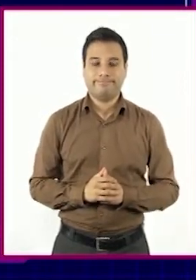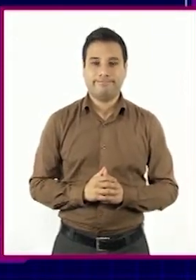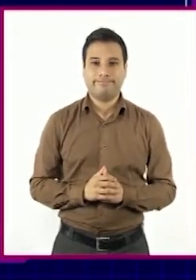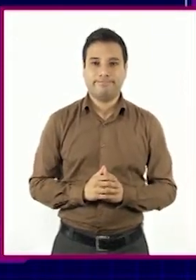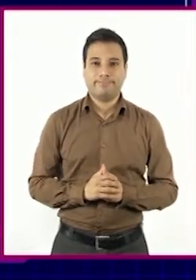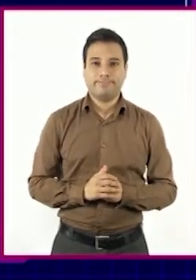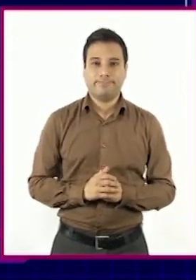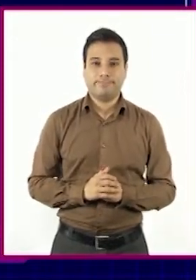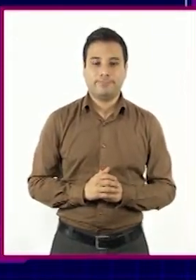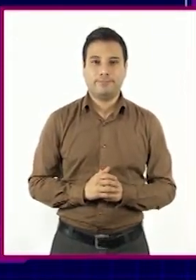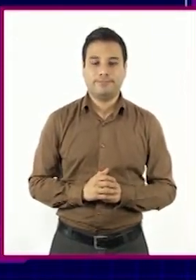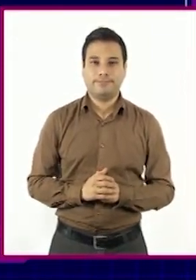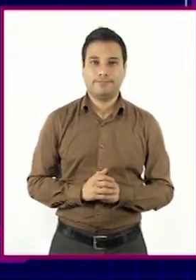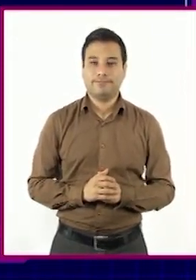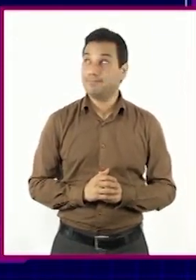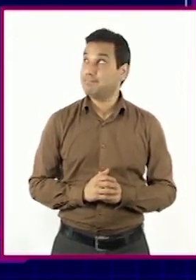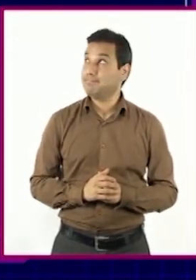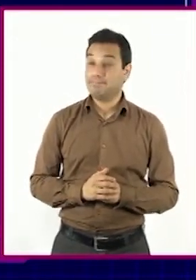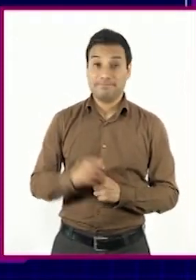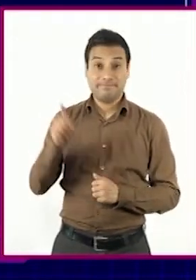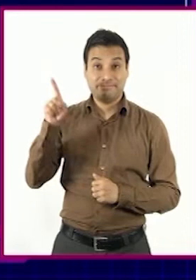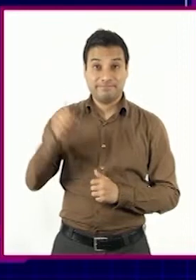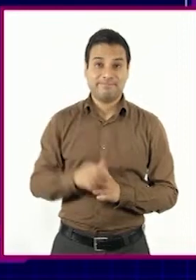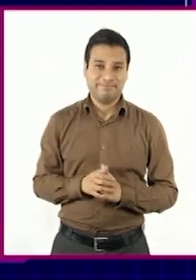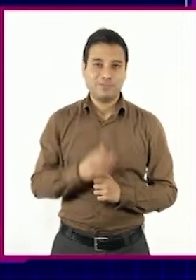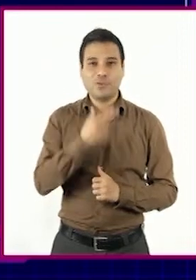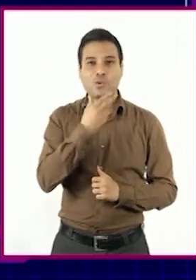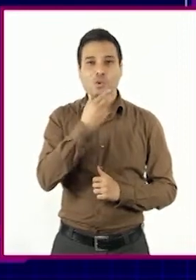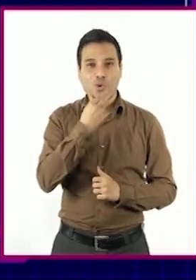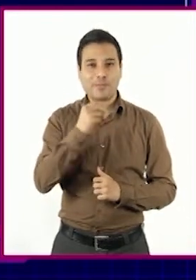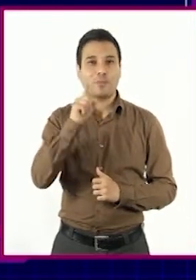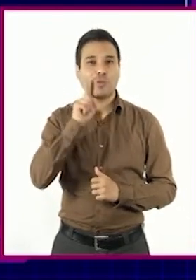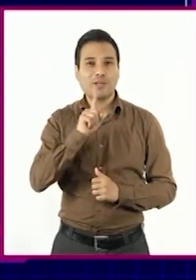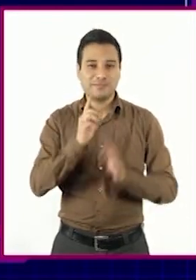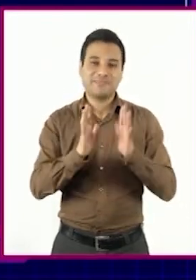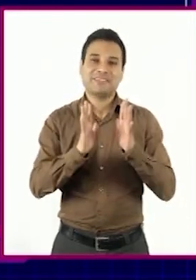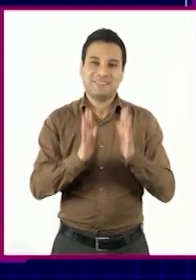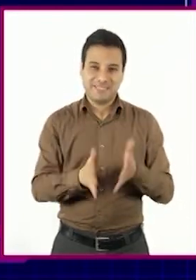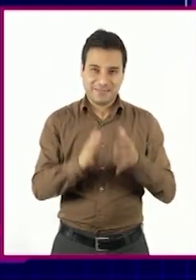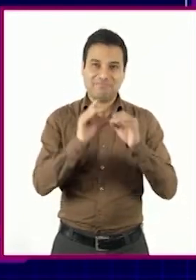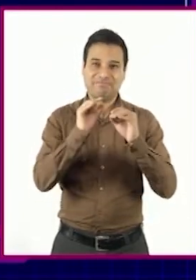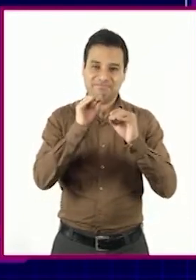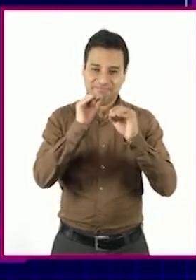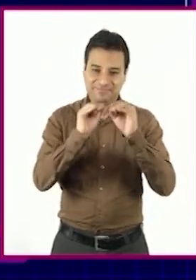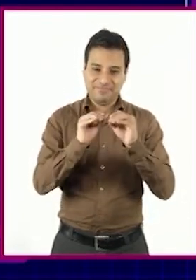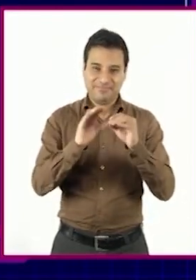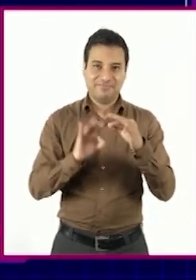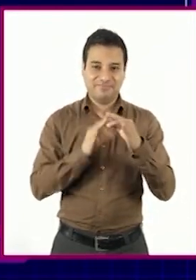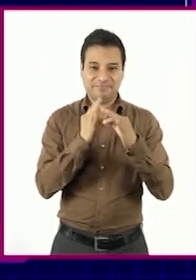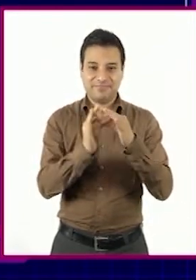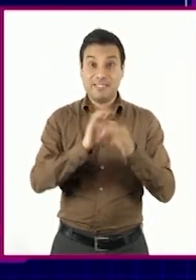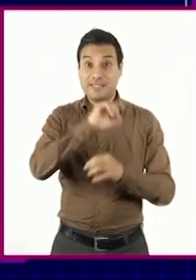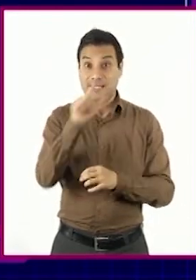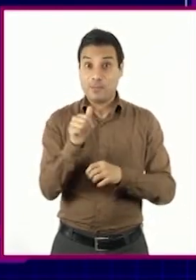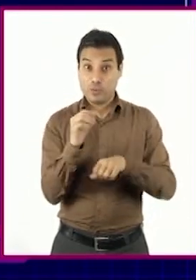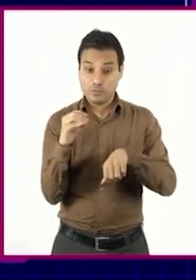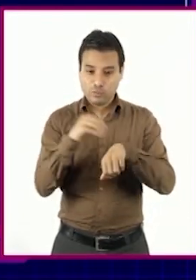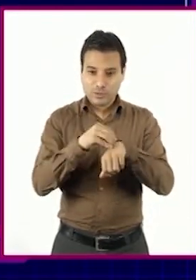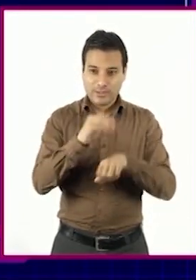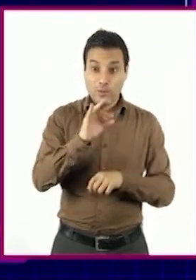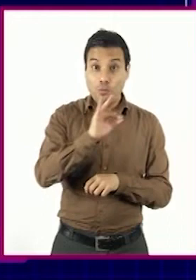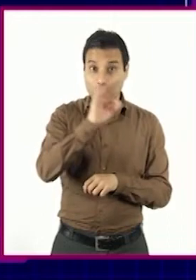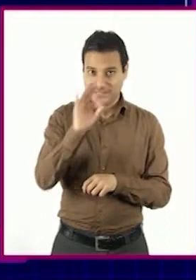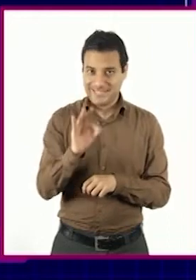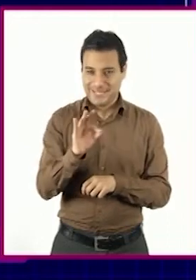indicarlo. Así quedan marcados los dos sectores de la gráfica. Para terminar, se identifican al escribir el porcentaje correspondiente a